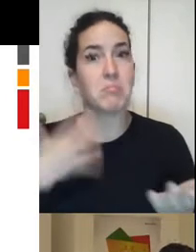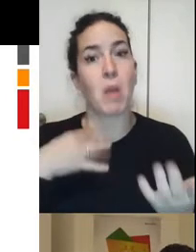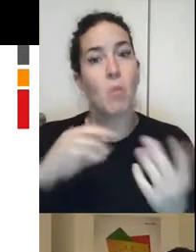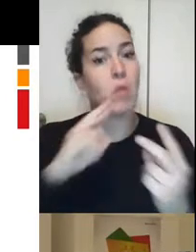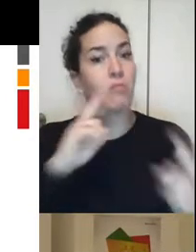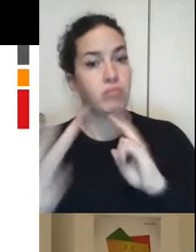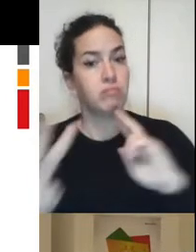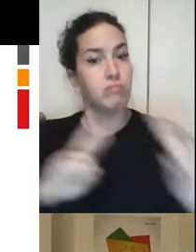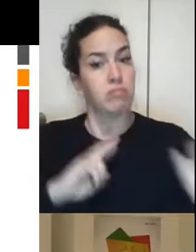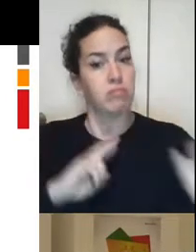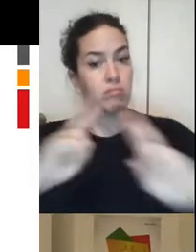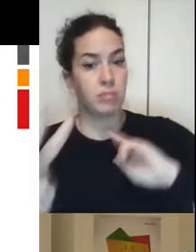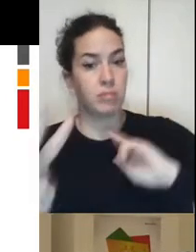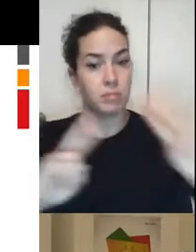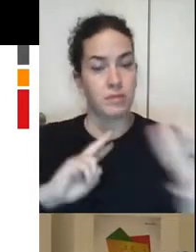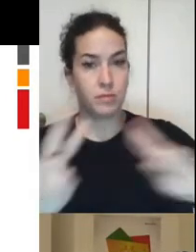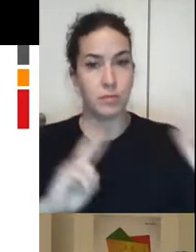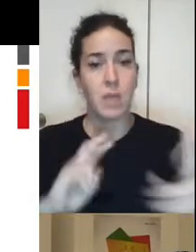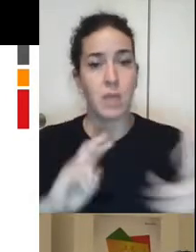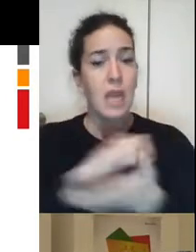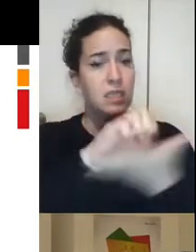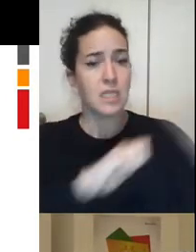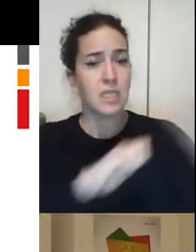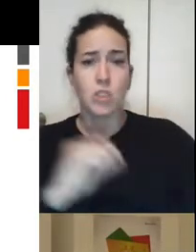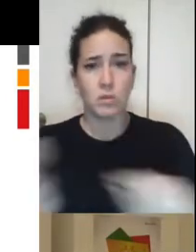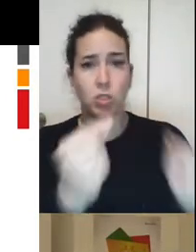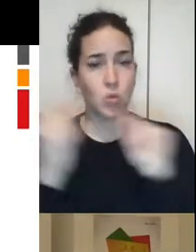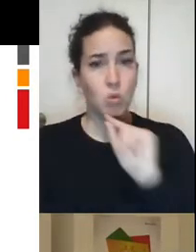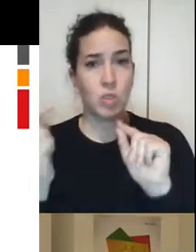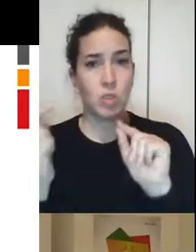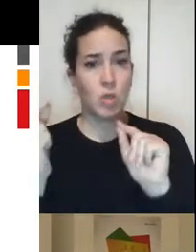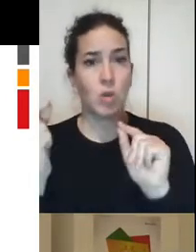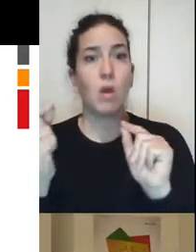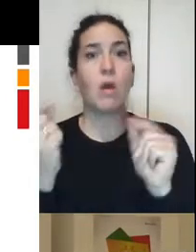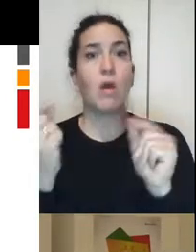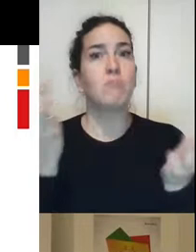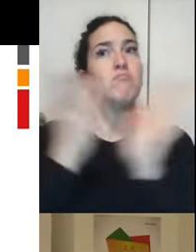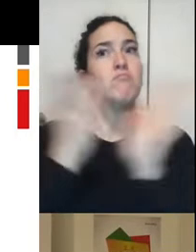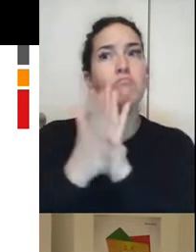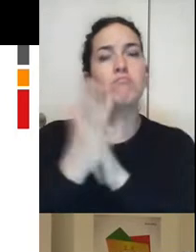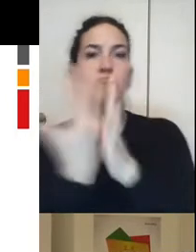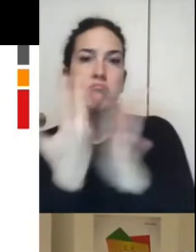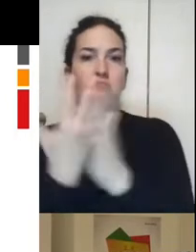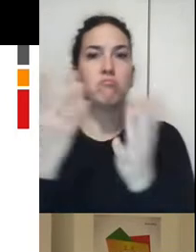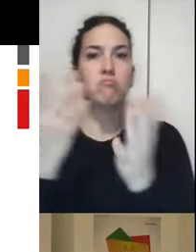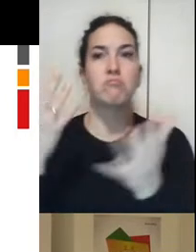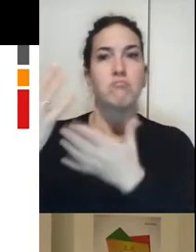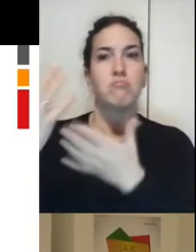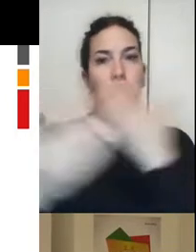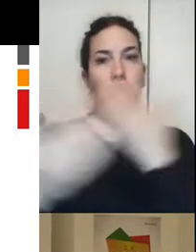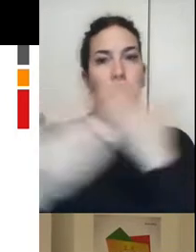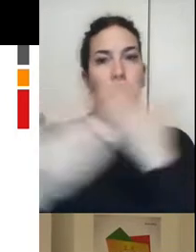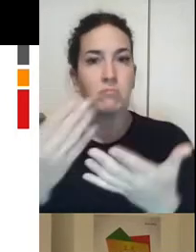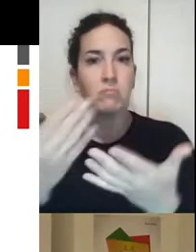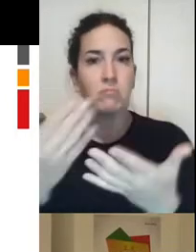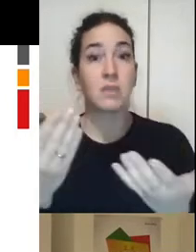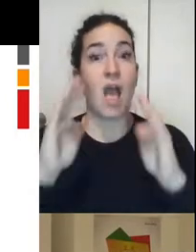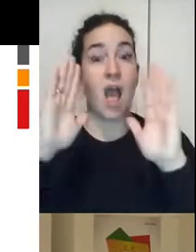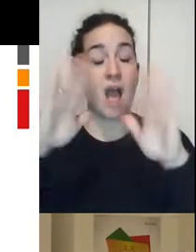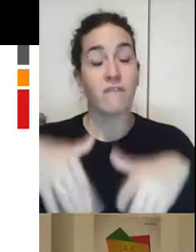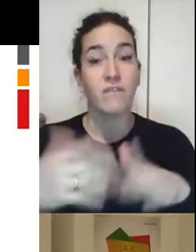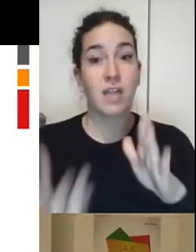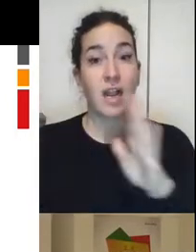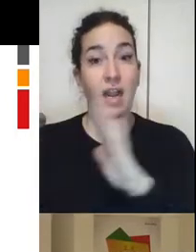sus estudiantes. El texto es discutido, el argumento es el que se discute, y eso va produciendo a través de